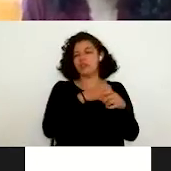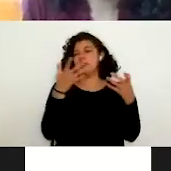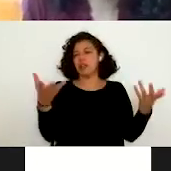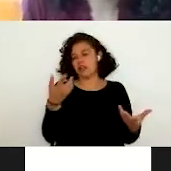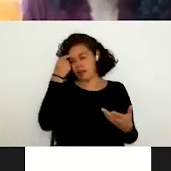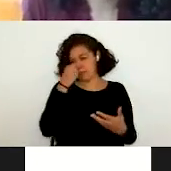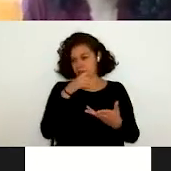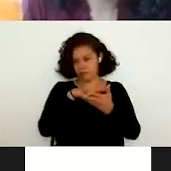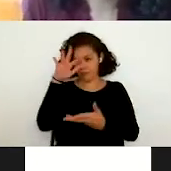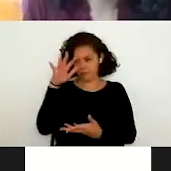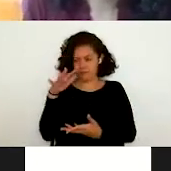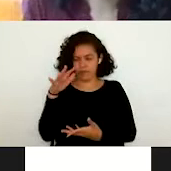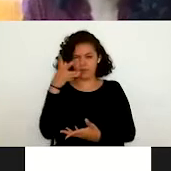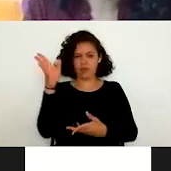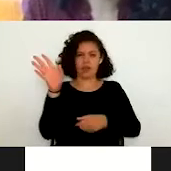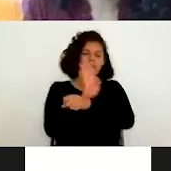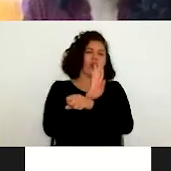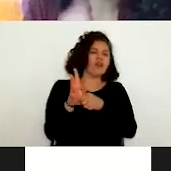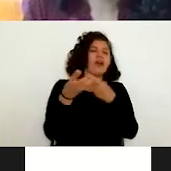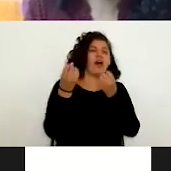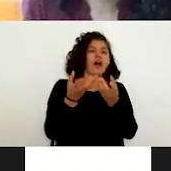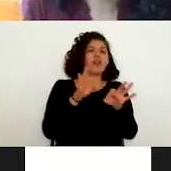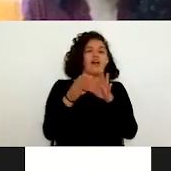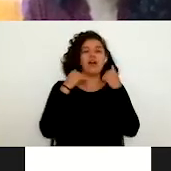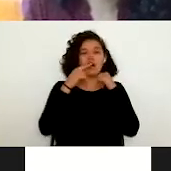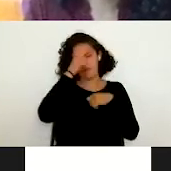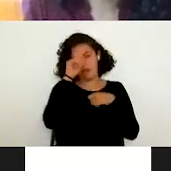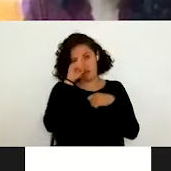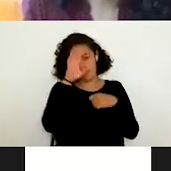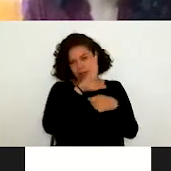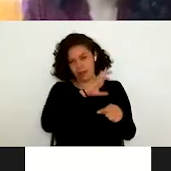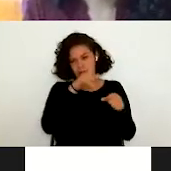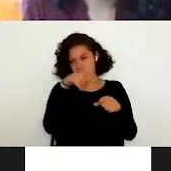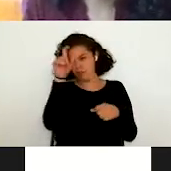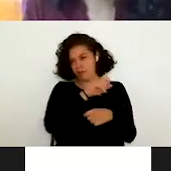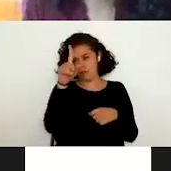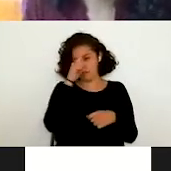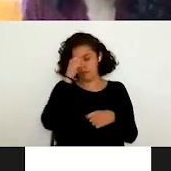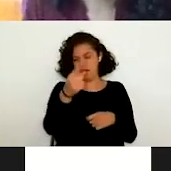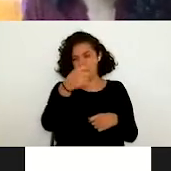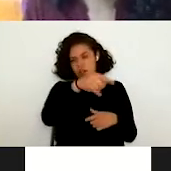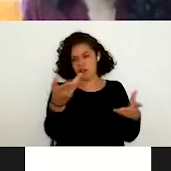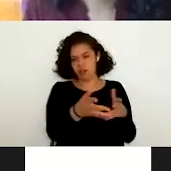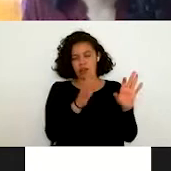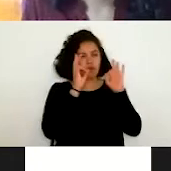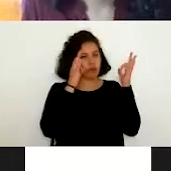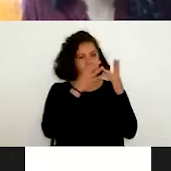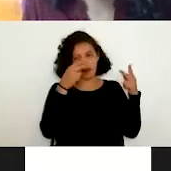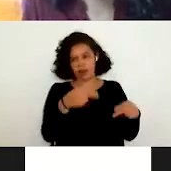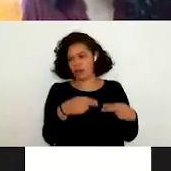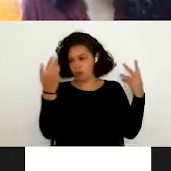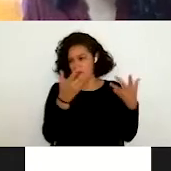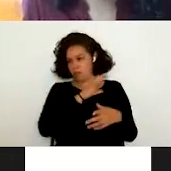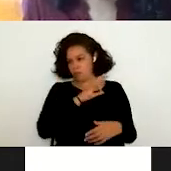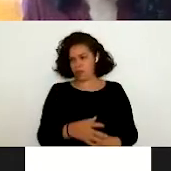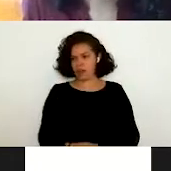se encuentren en desempleo mediante sus asesorías especializadas para crear un modelo de negocio. Entonces